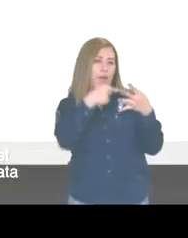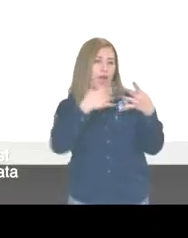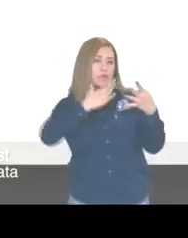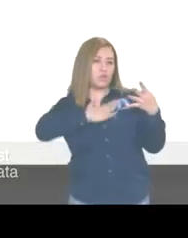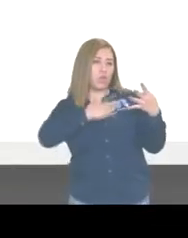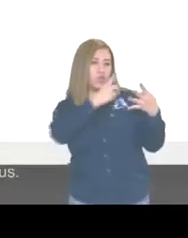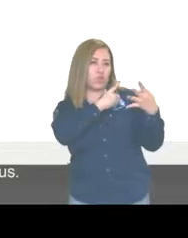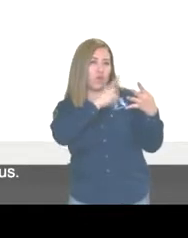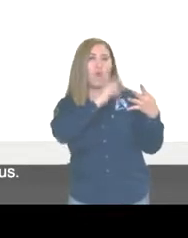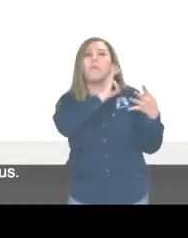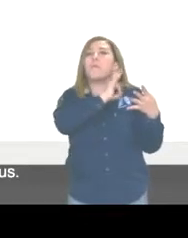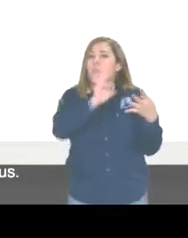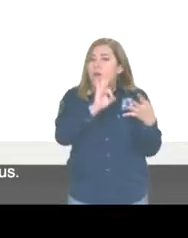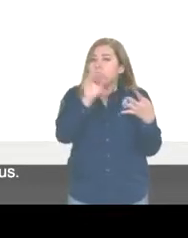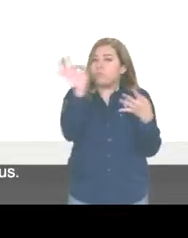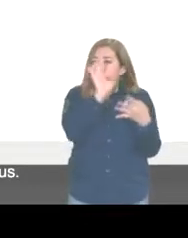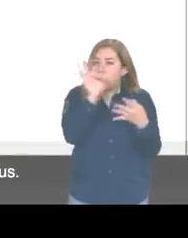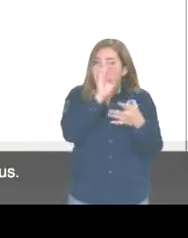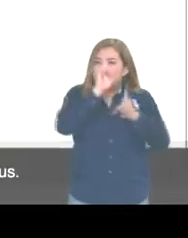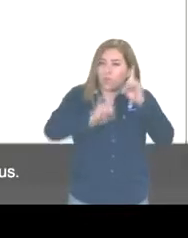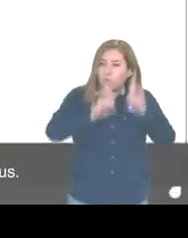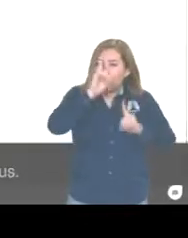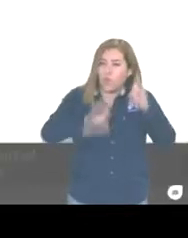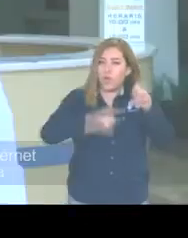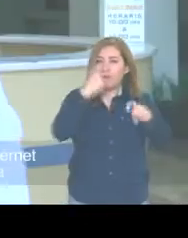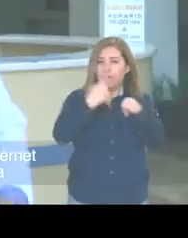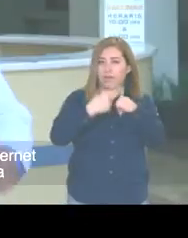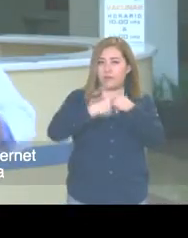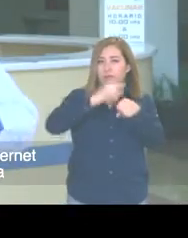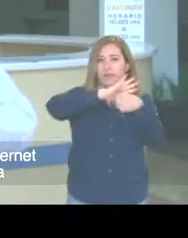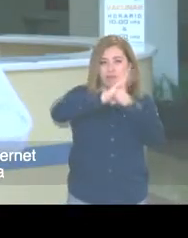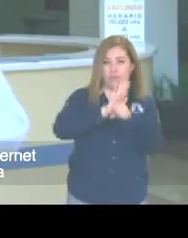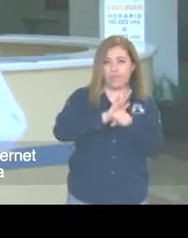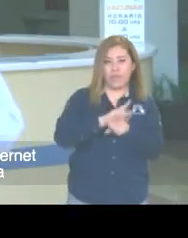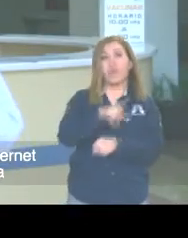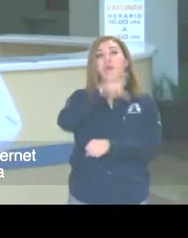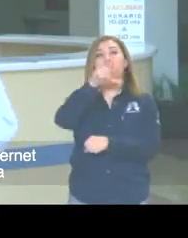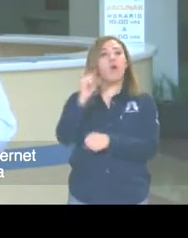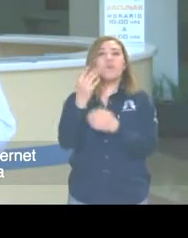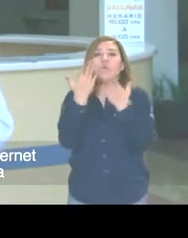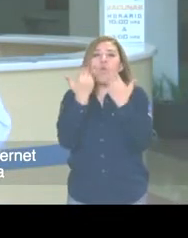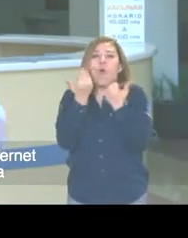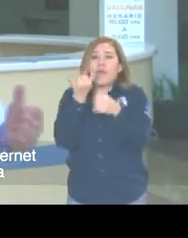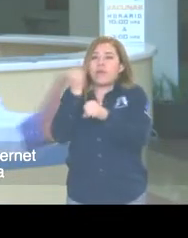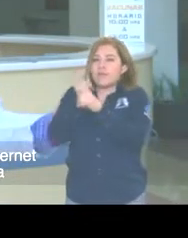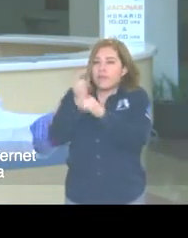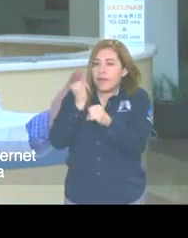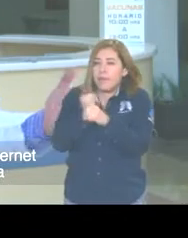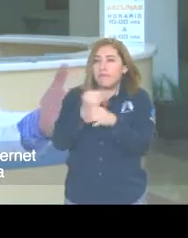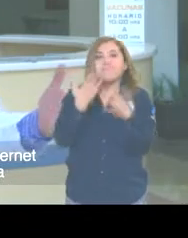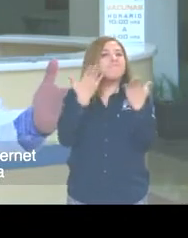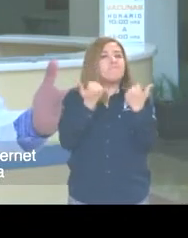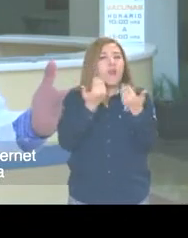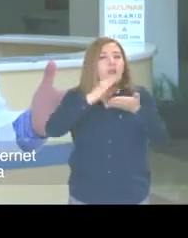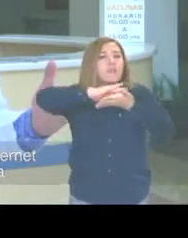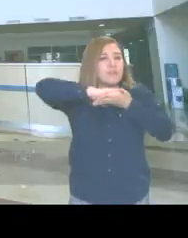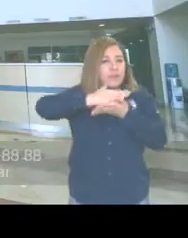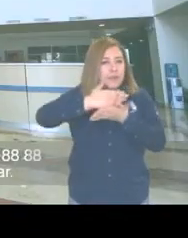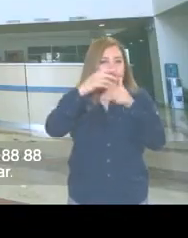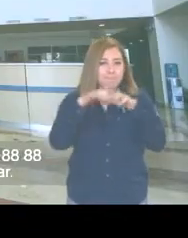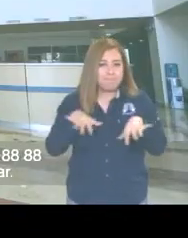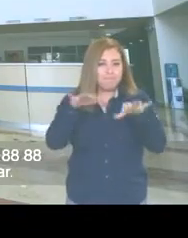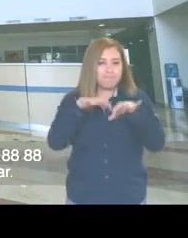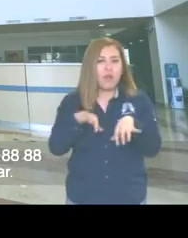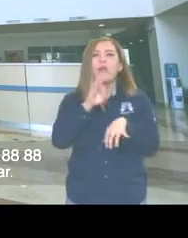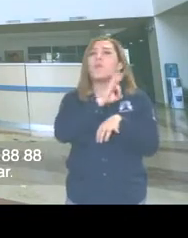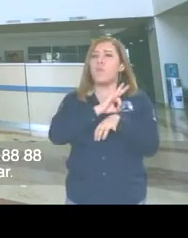si te tratas de un caso sospechoso o no de coronavirus. En caso de que no cuentes con acceso a internet o no tengas a la mano una computadora, no